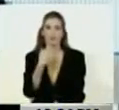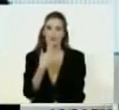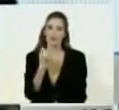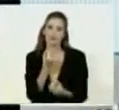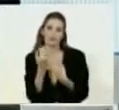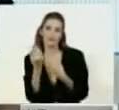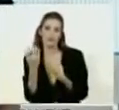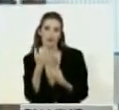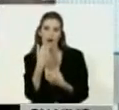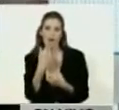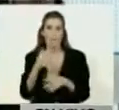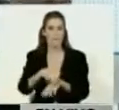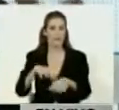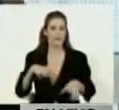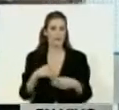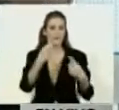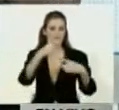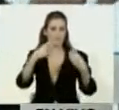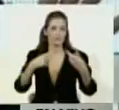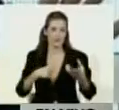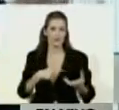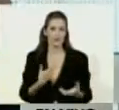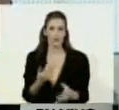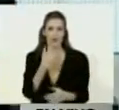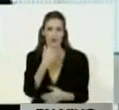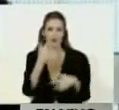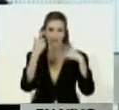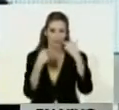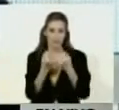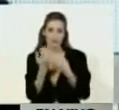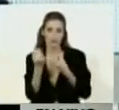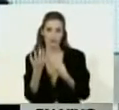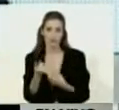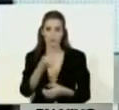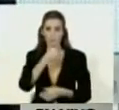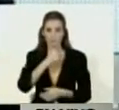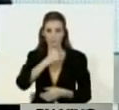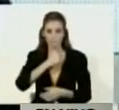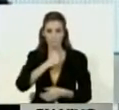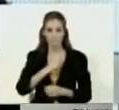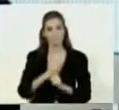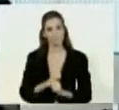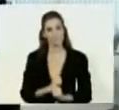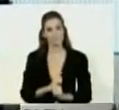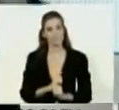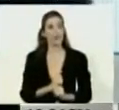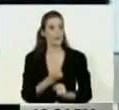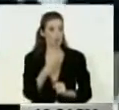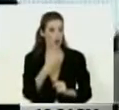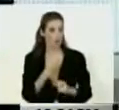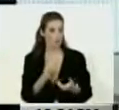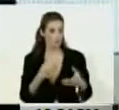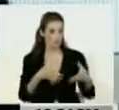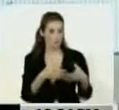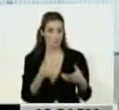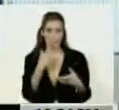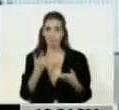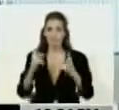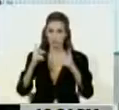soltado la mayoría de las cosas para que aguantara, ¿no? Bueno, me autorizaron. Yo